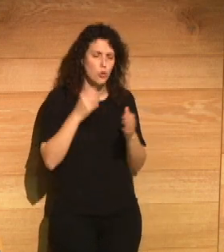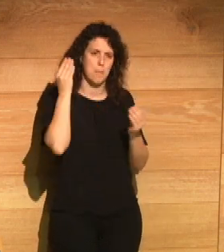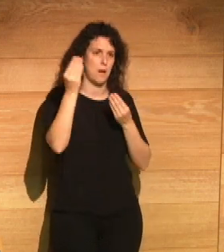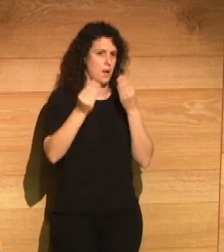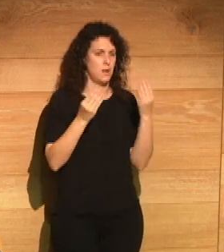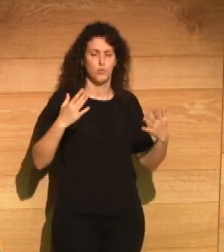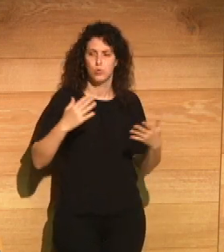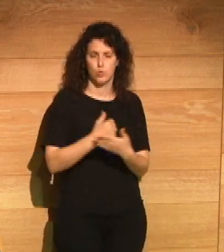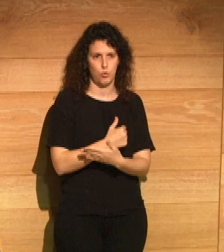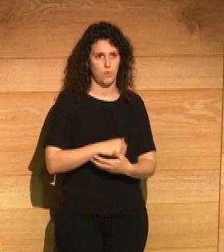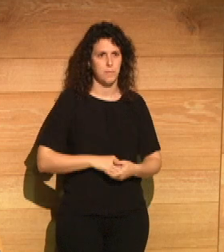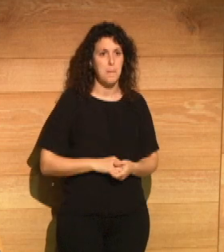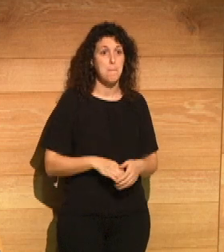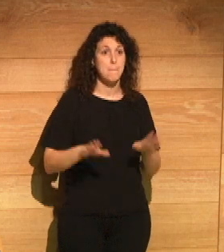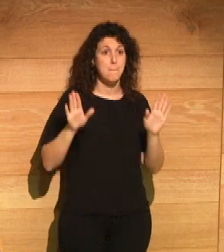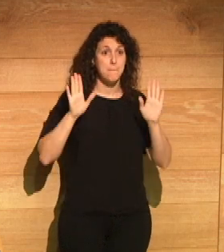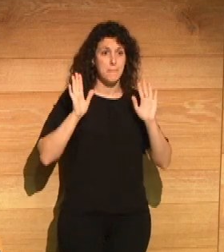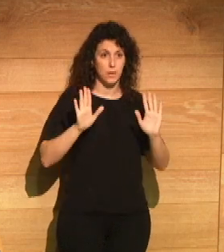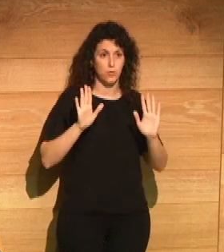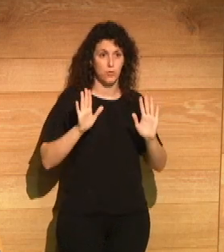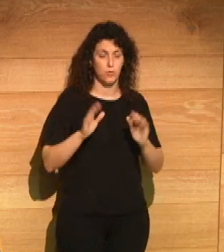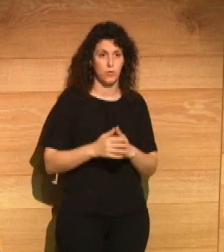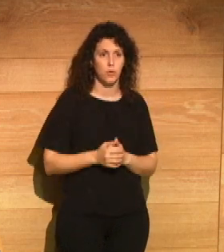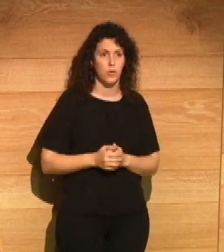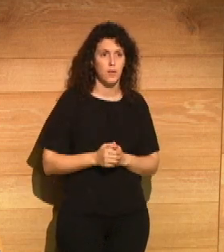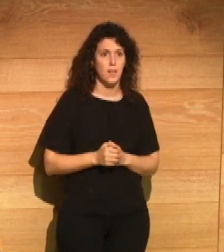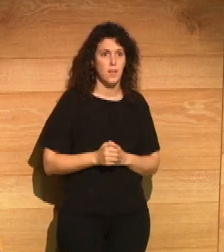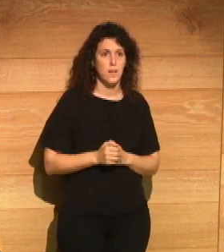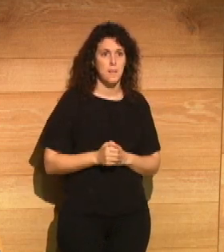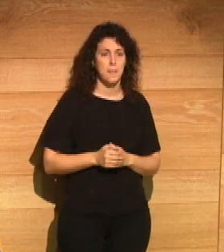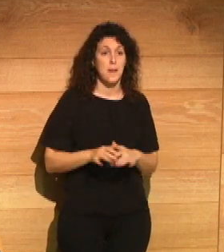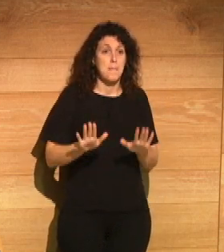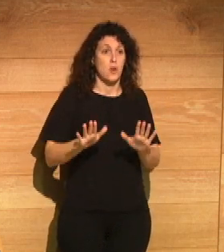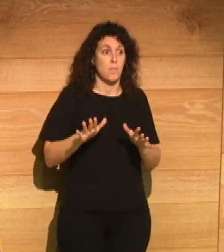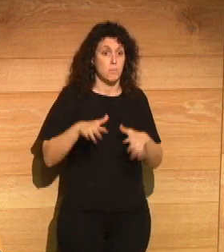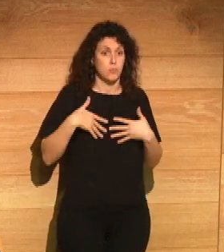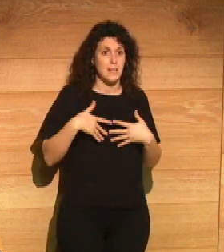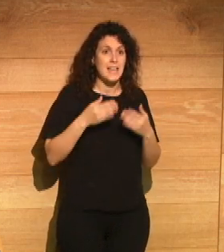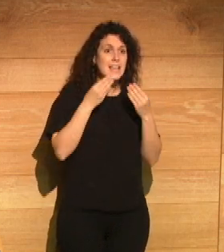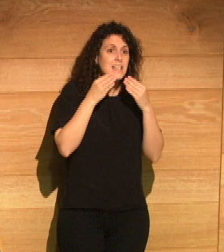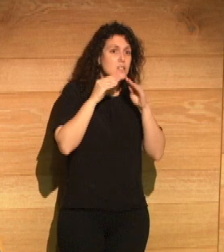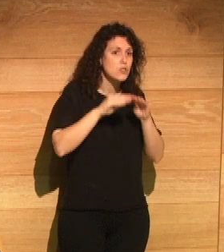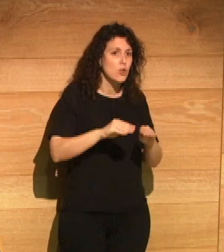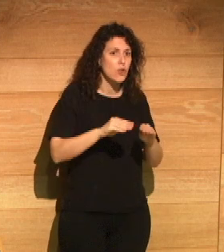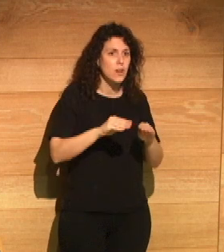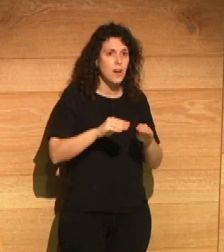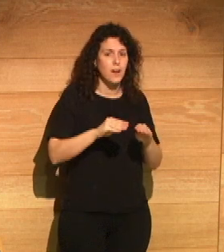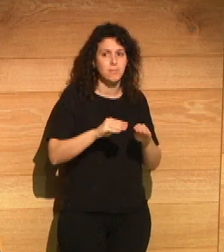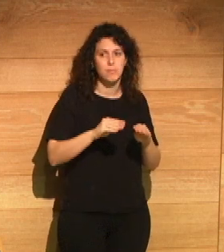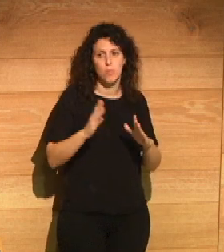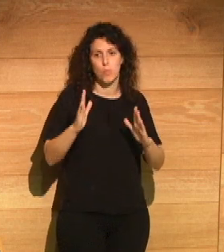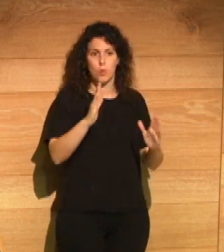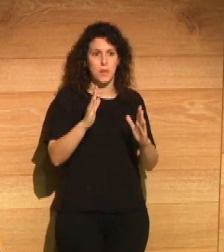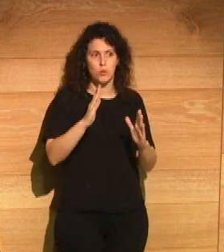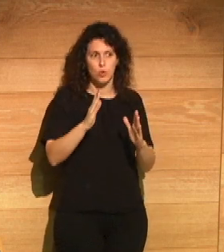planeado, pero de repente la historia se va por lugares insospechados y creo que